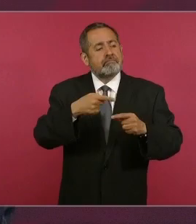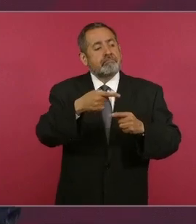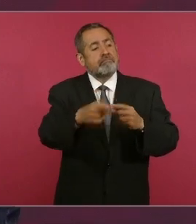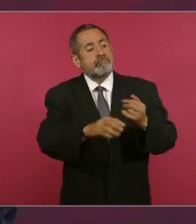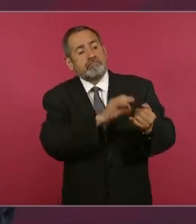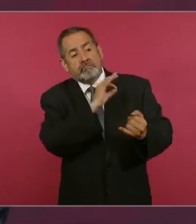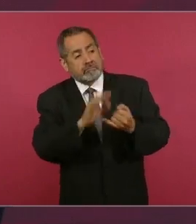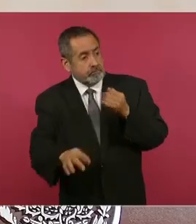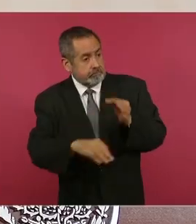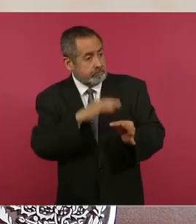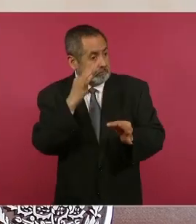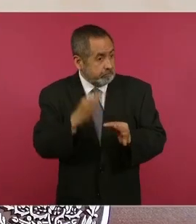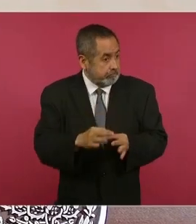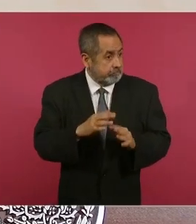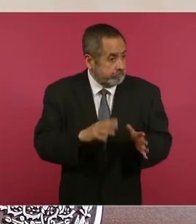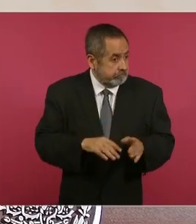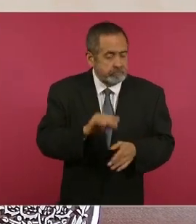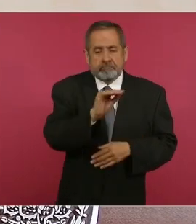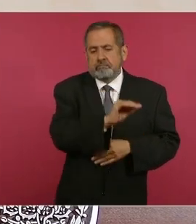ese momento,